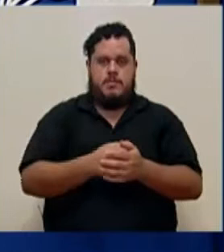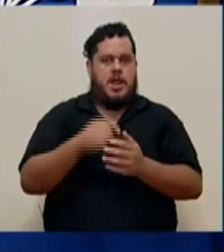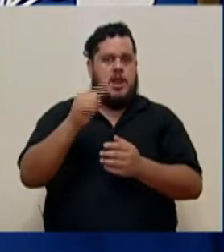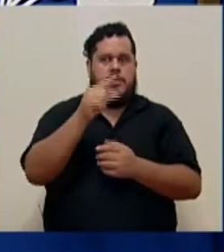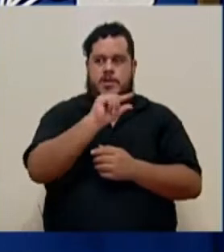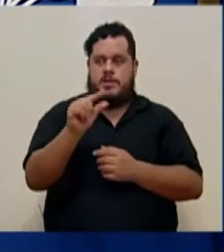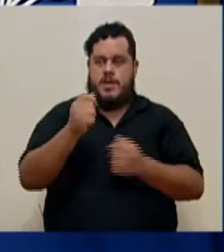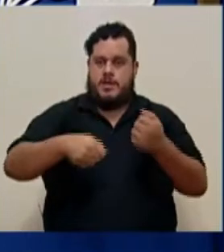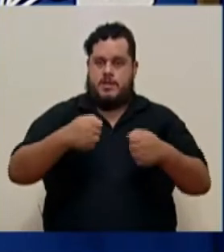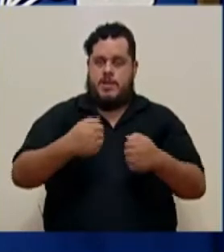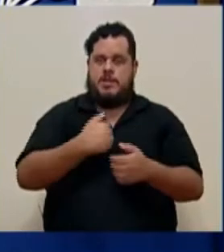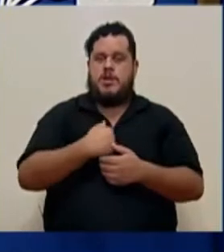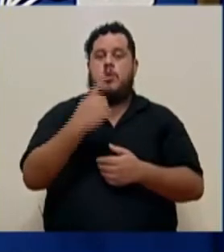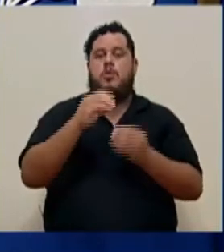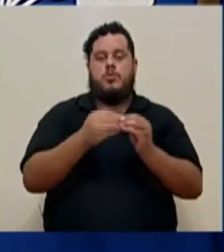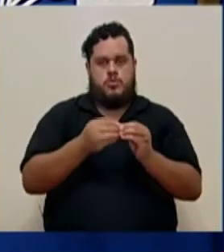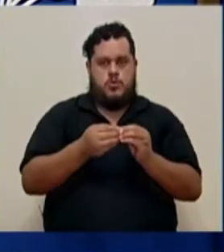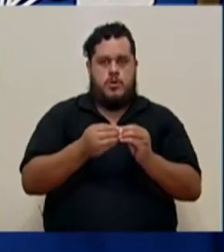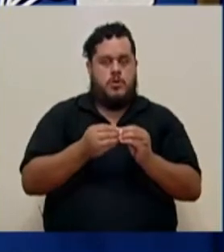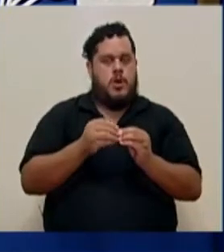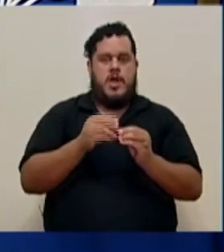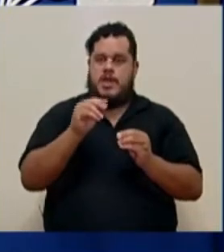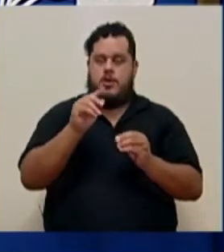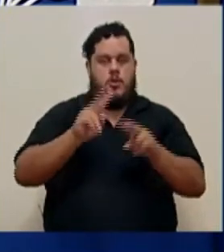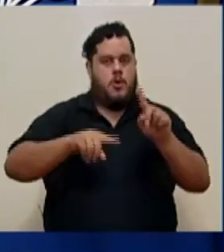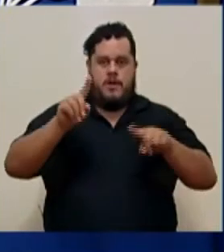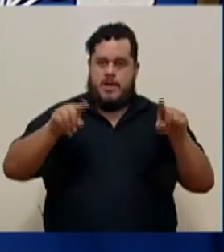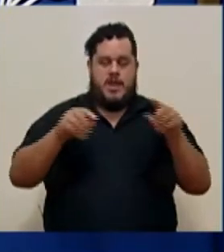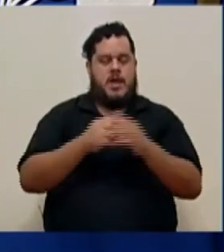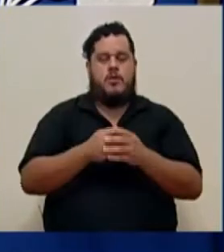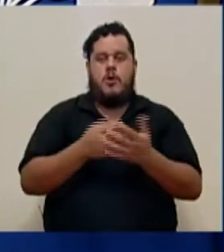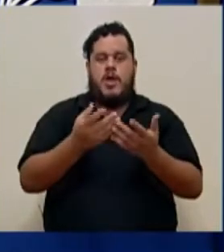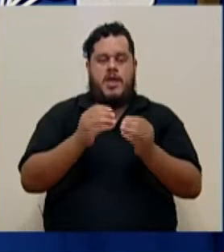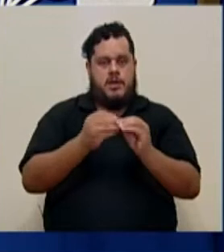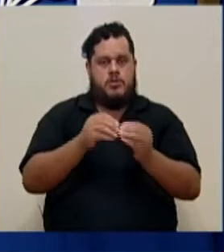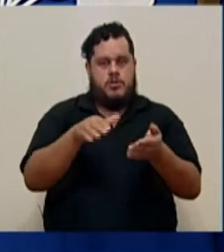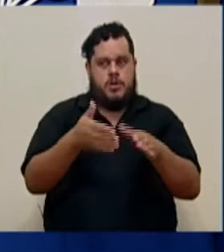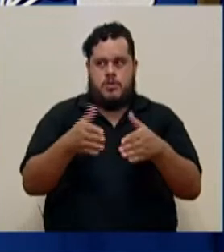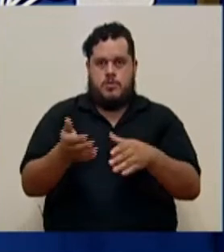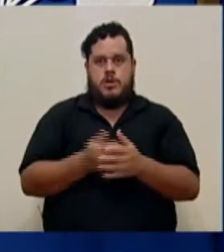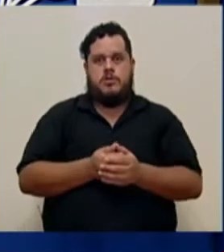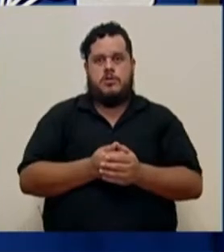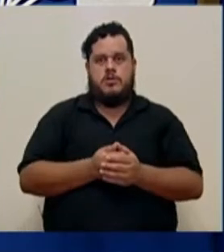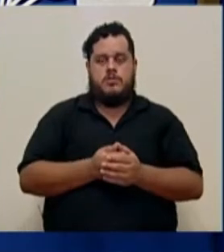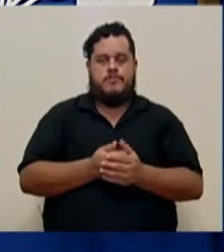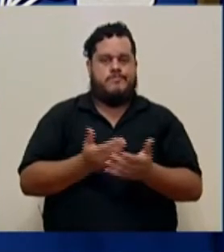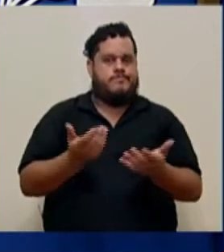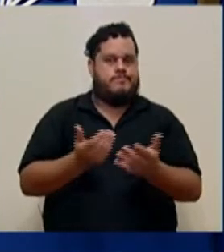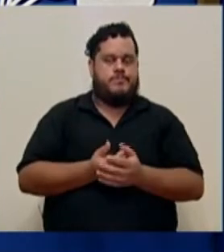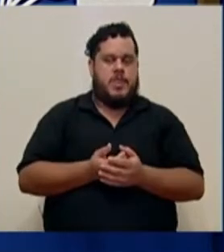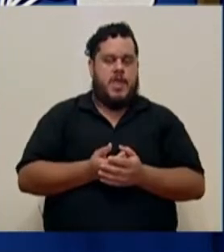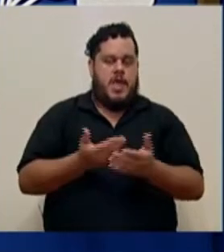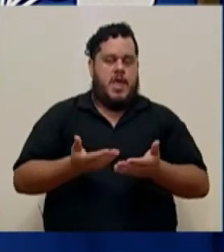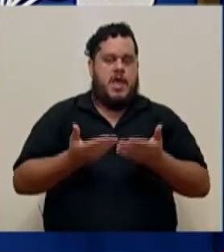primera semana de septiembre hemos mantenido un número que no ha variado sustancialmente en la cantidad de fallecimientos.